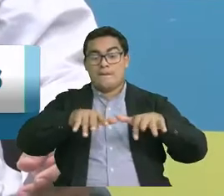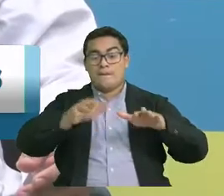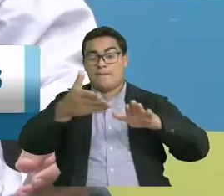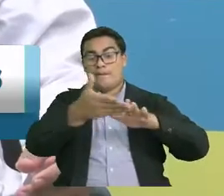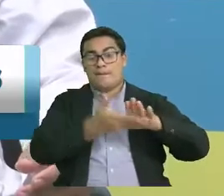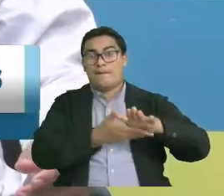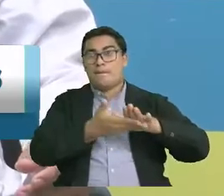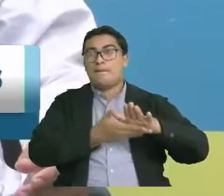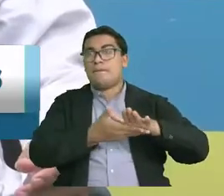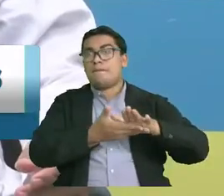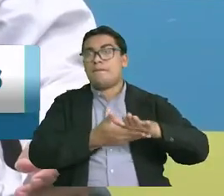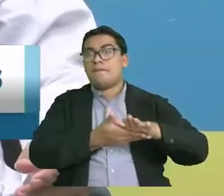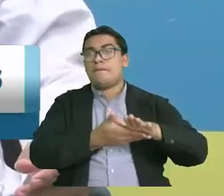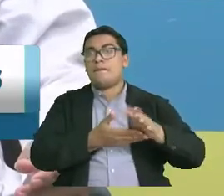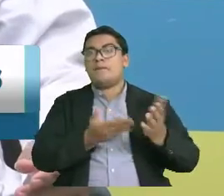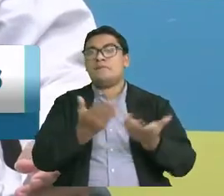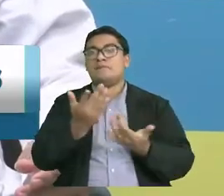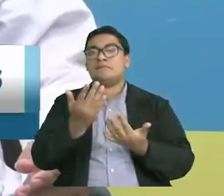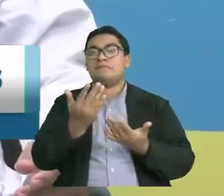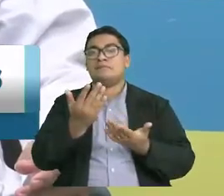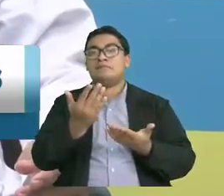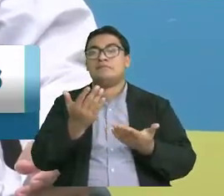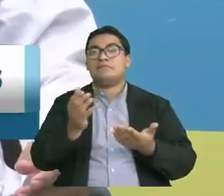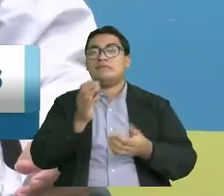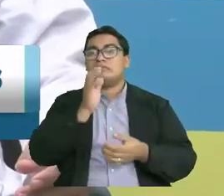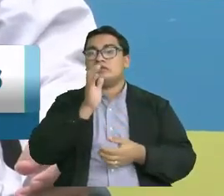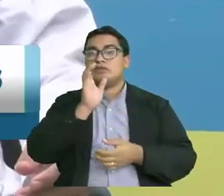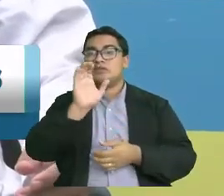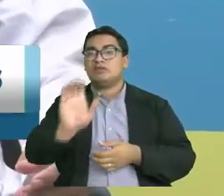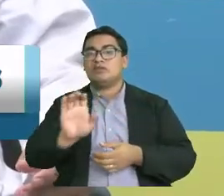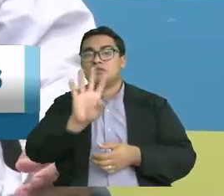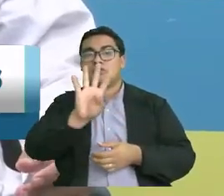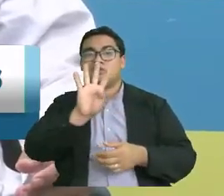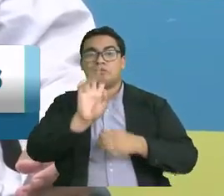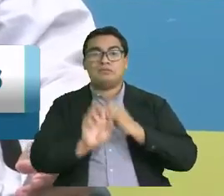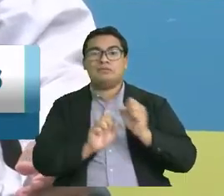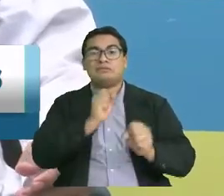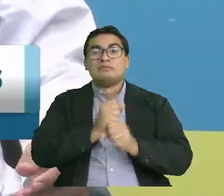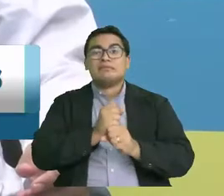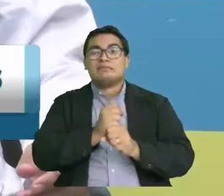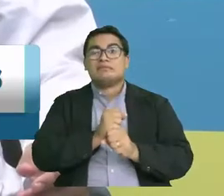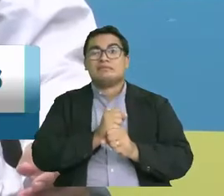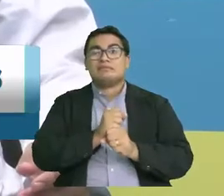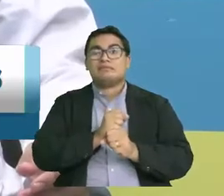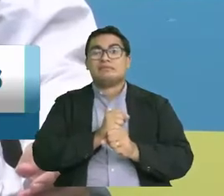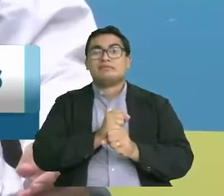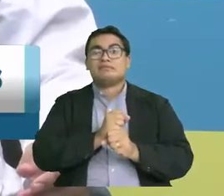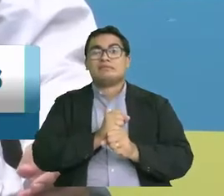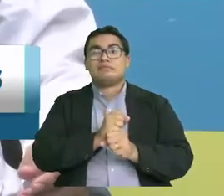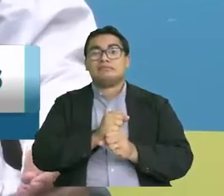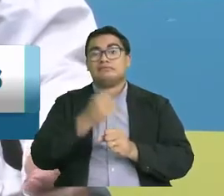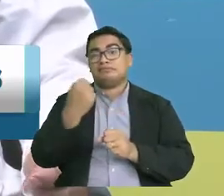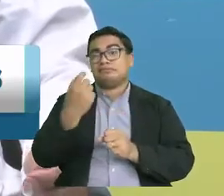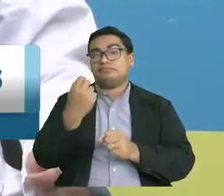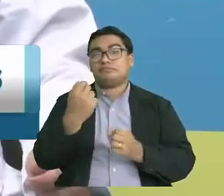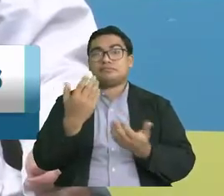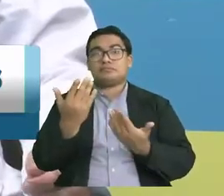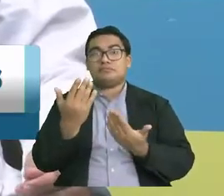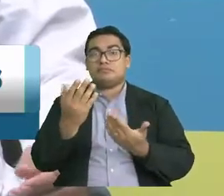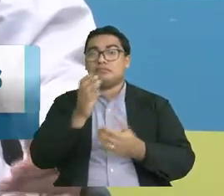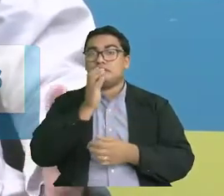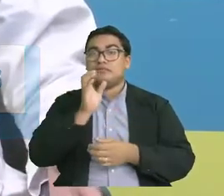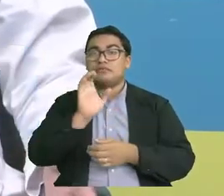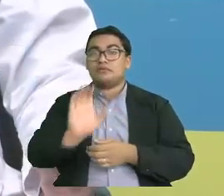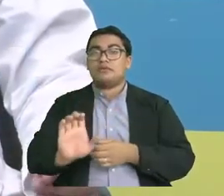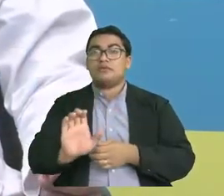considera pie plano un niño todavía, por ejemplo, un niño que tiene 4 años de edad. ¿Por qué? Todavía no. Porque el niño, cuando